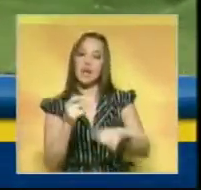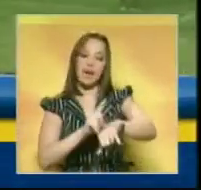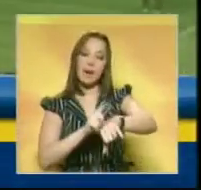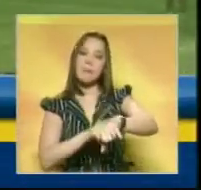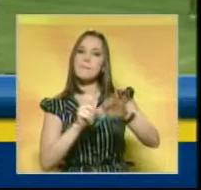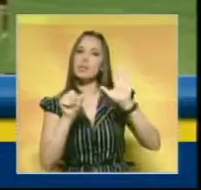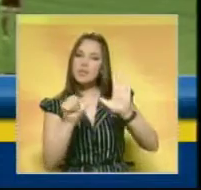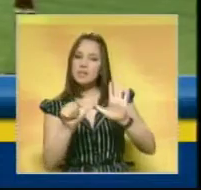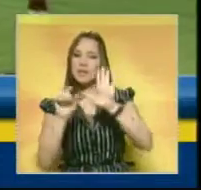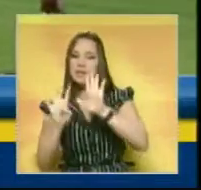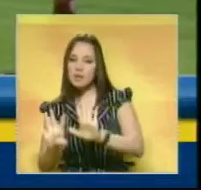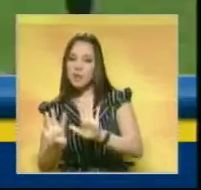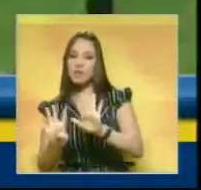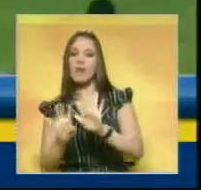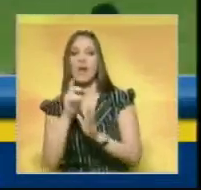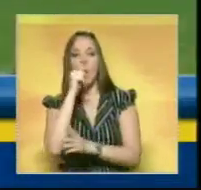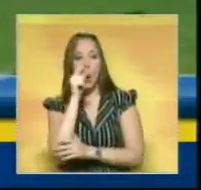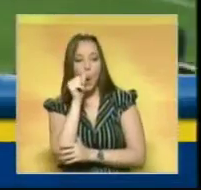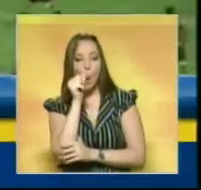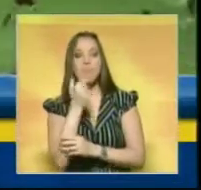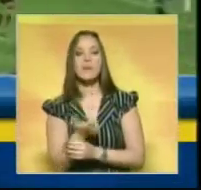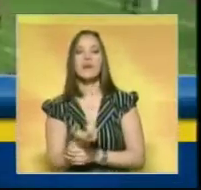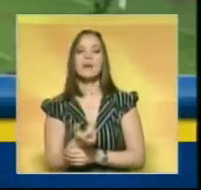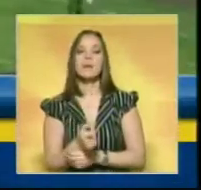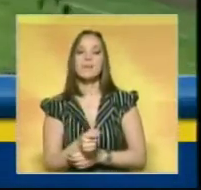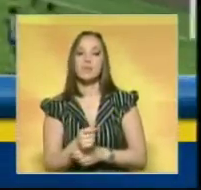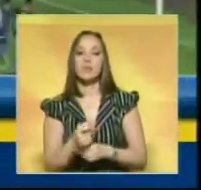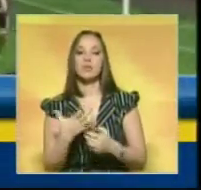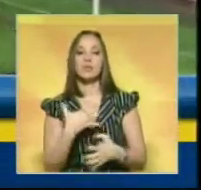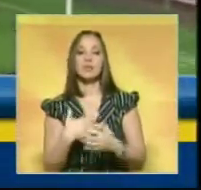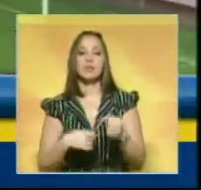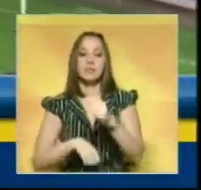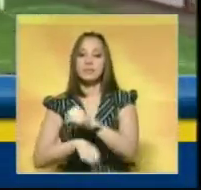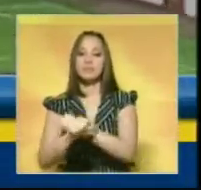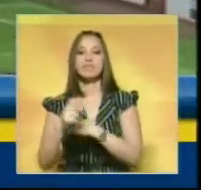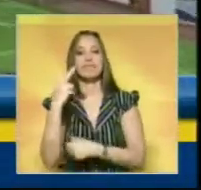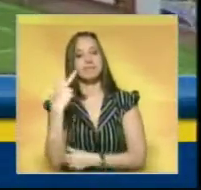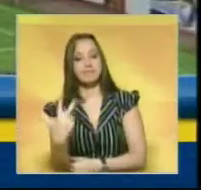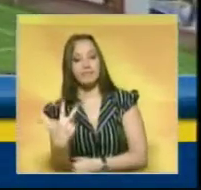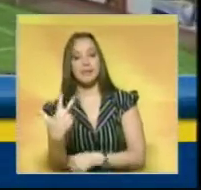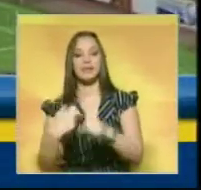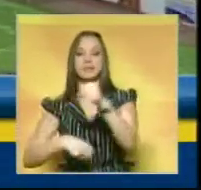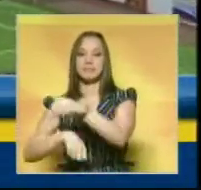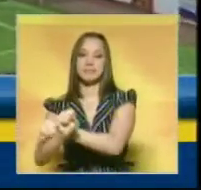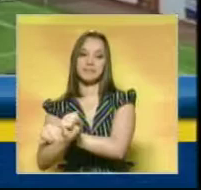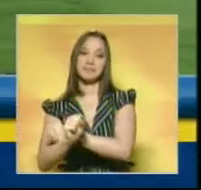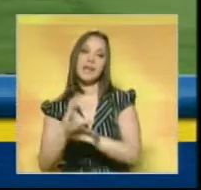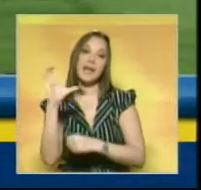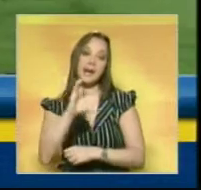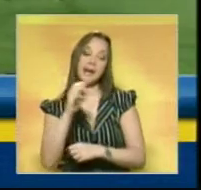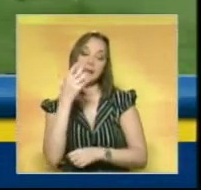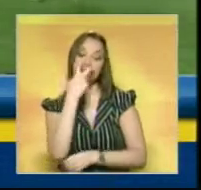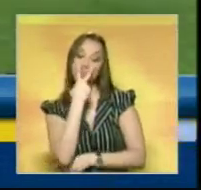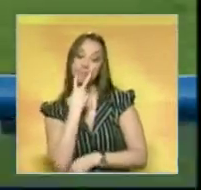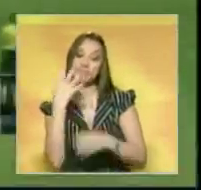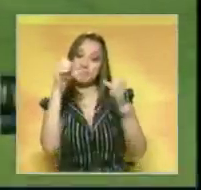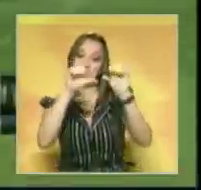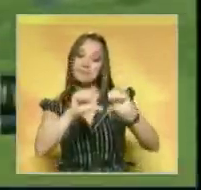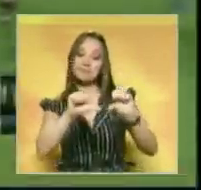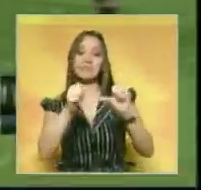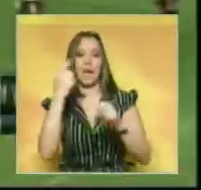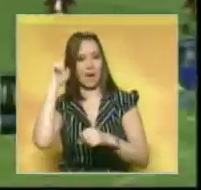minuto 69, Oscar Ruiz sepultó las esperanzas del Caracas con el 3-1 definitivo. Recuerden que en el partido de ida